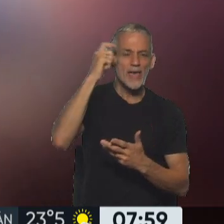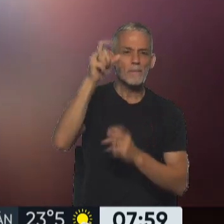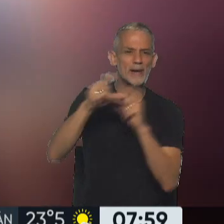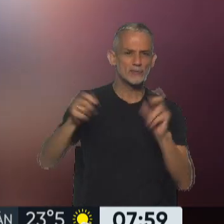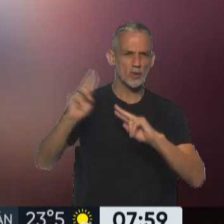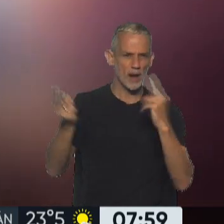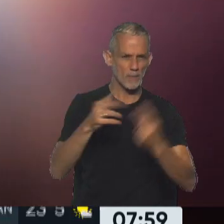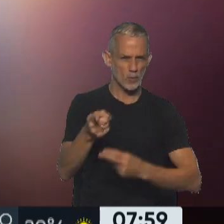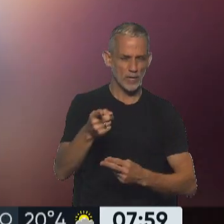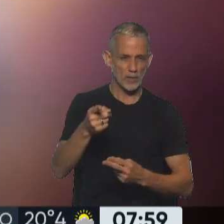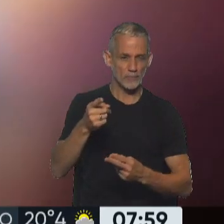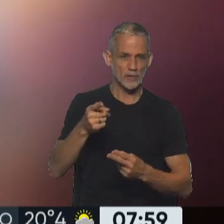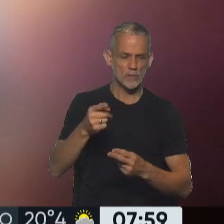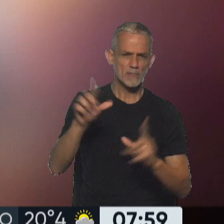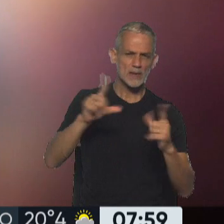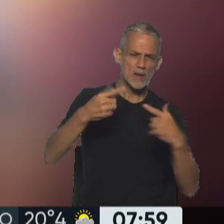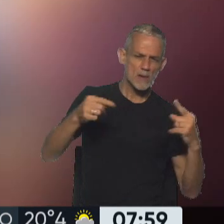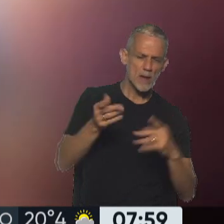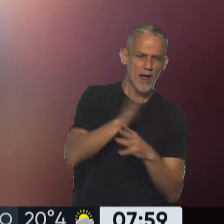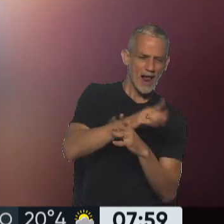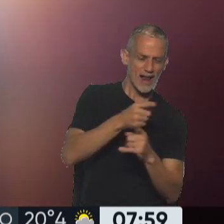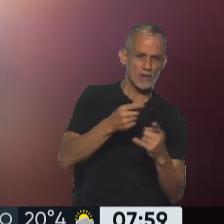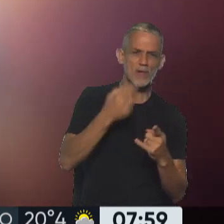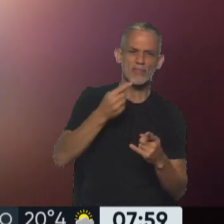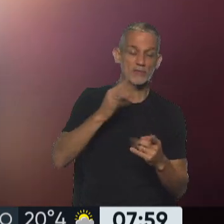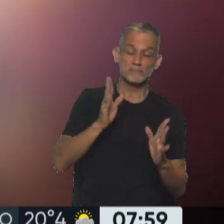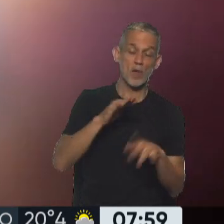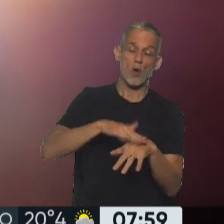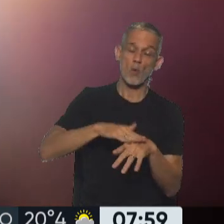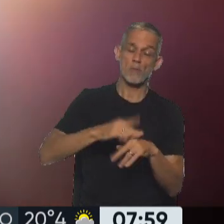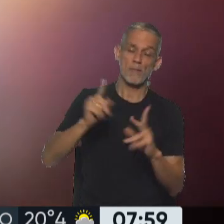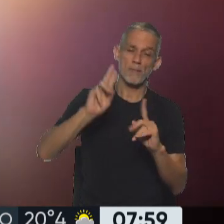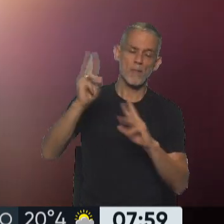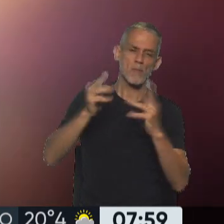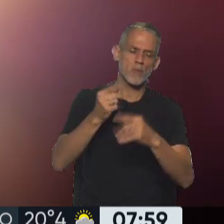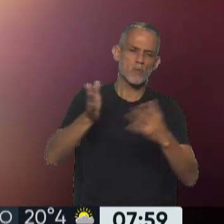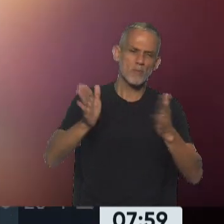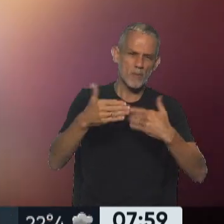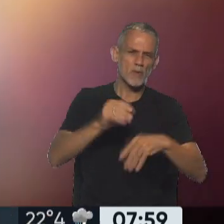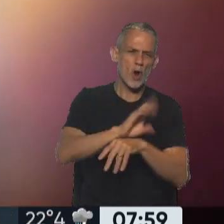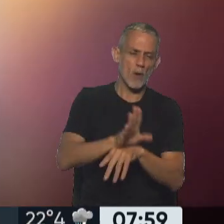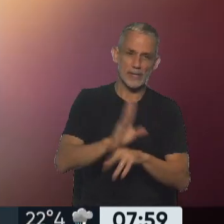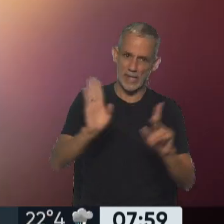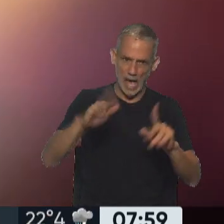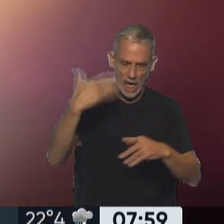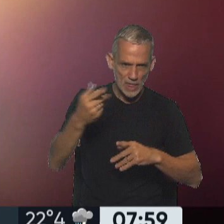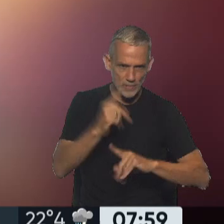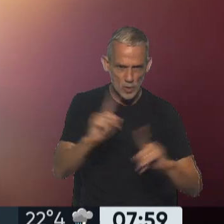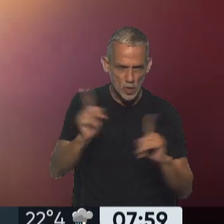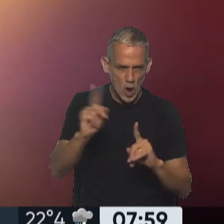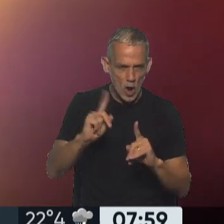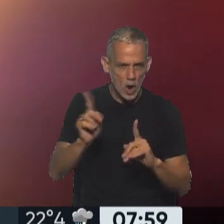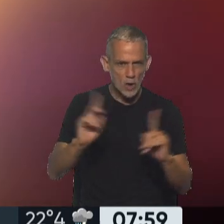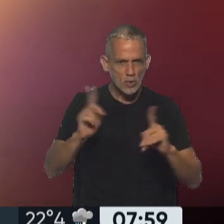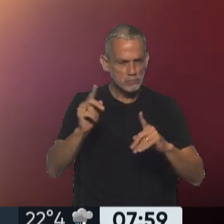los medios occidentales atribuyeron este incendio al confinamiento luego se supo que intervinieron otros